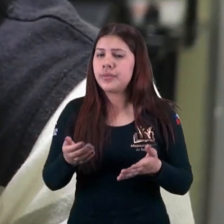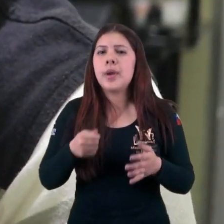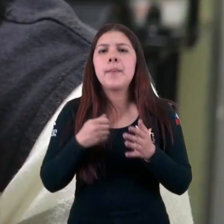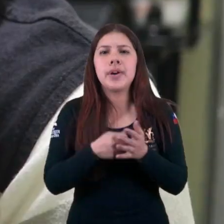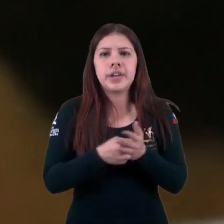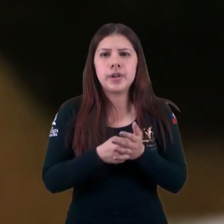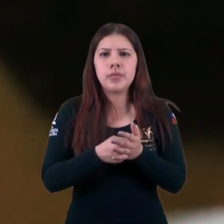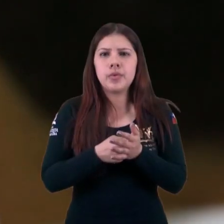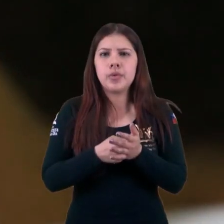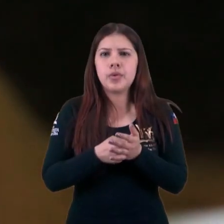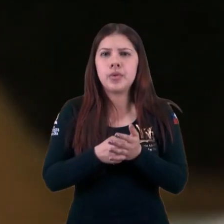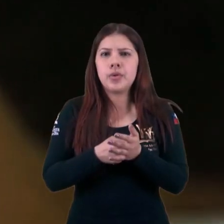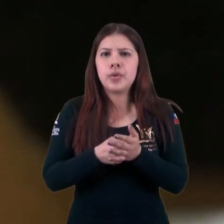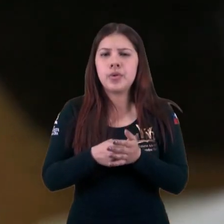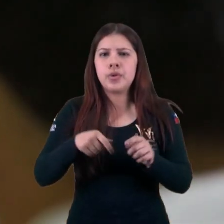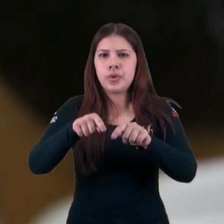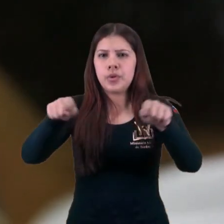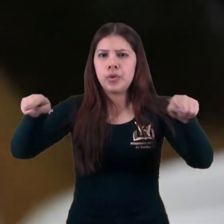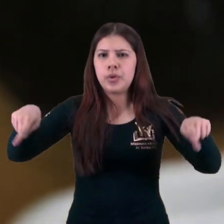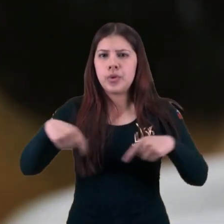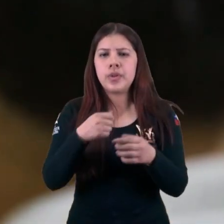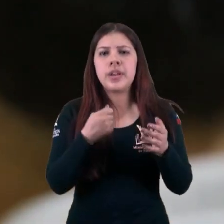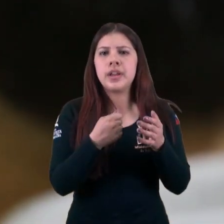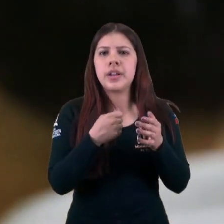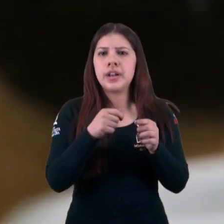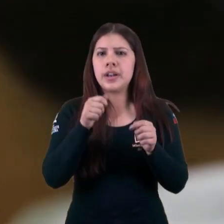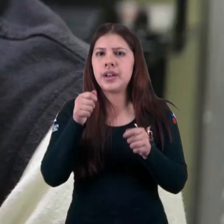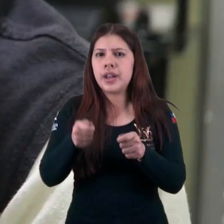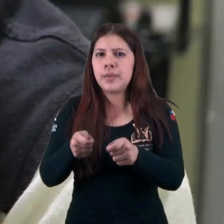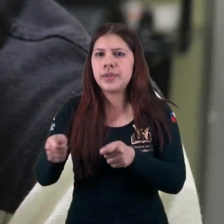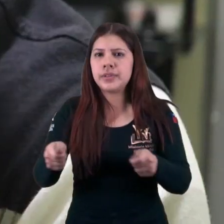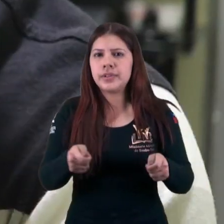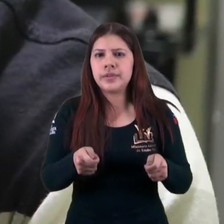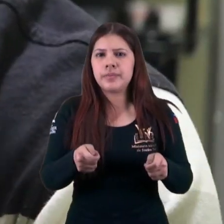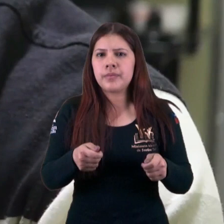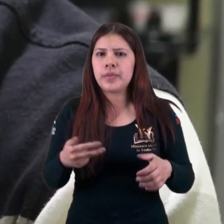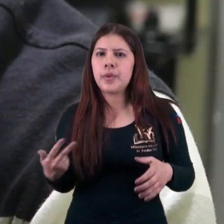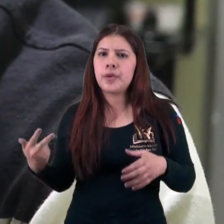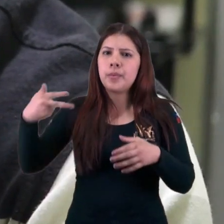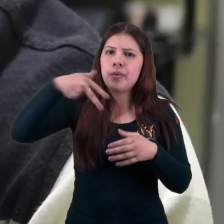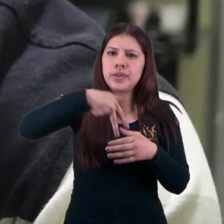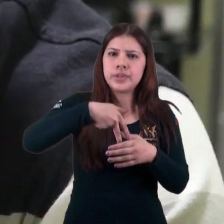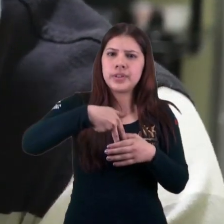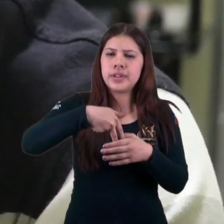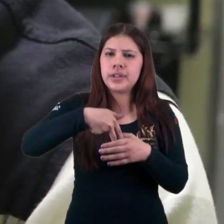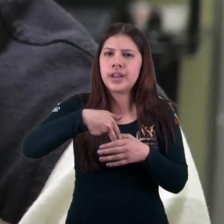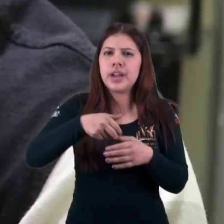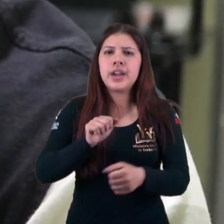que debemos en el almacén. Pondremos benzina en el auto para hacer más entregas.